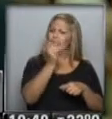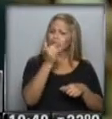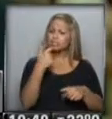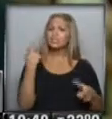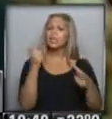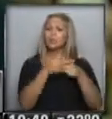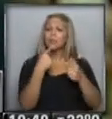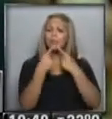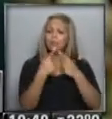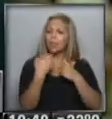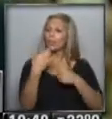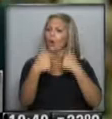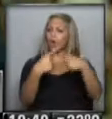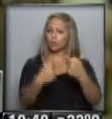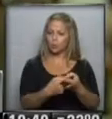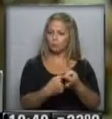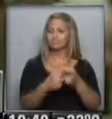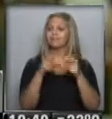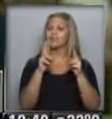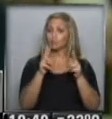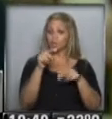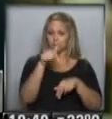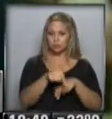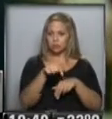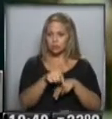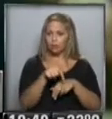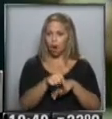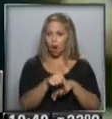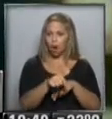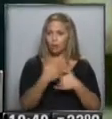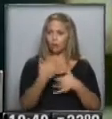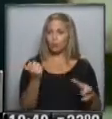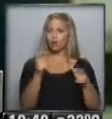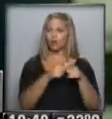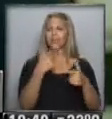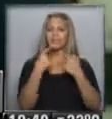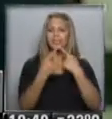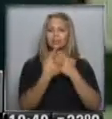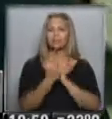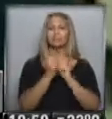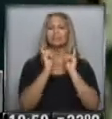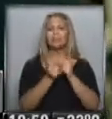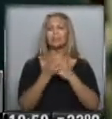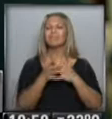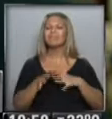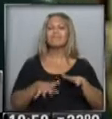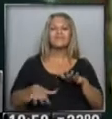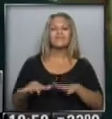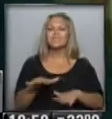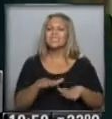llevar adelante, como por suerte logramos hacerlo en esta oportunidad. Pero también todo el clima que se